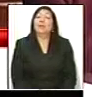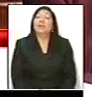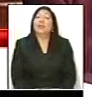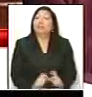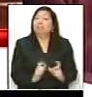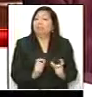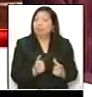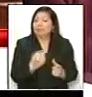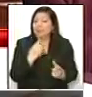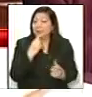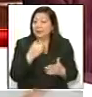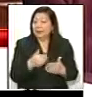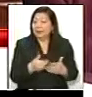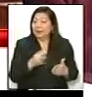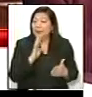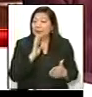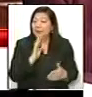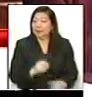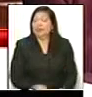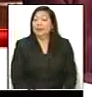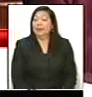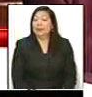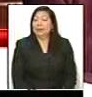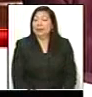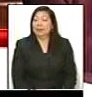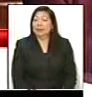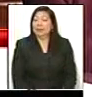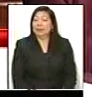colegas que me han antecedido. Presidenta,